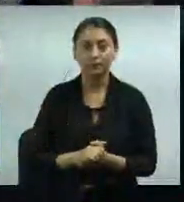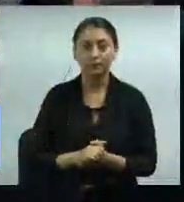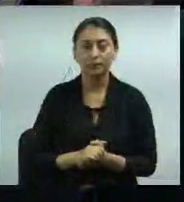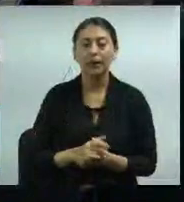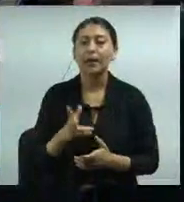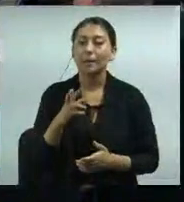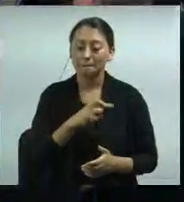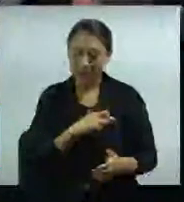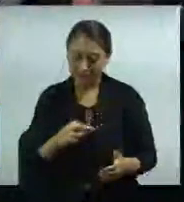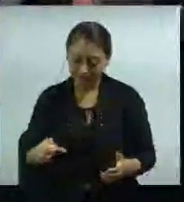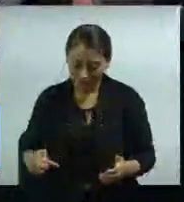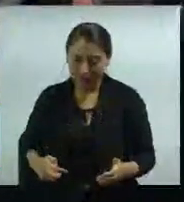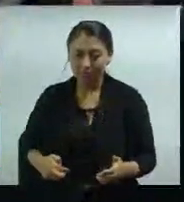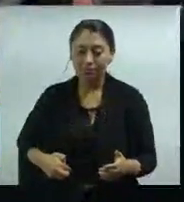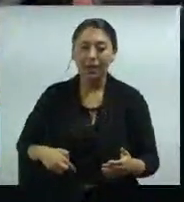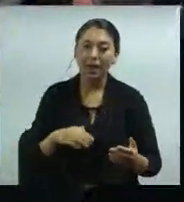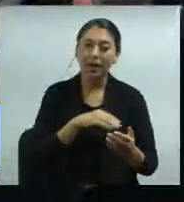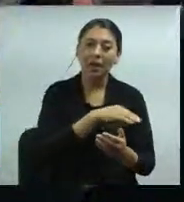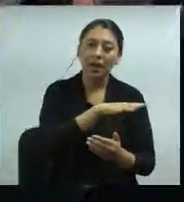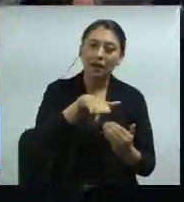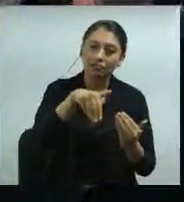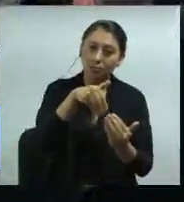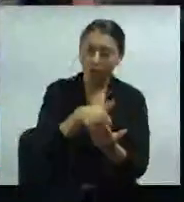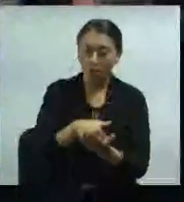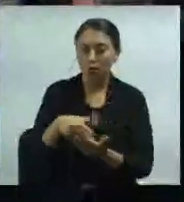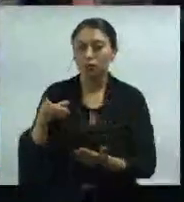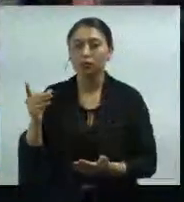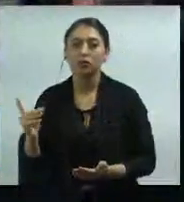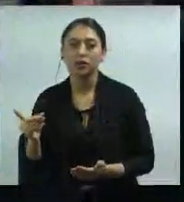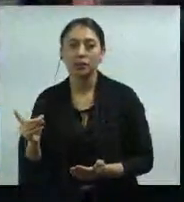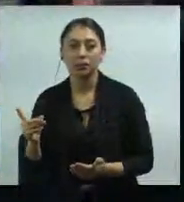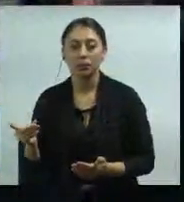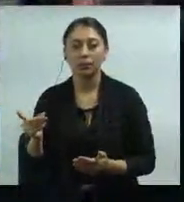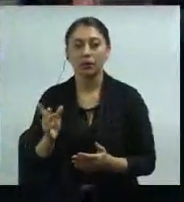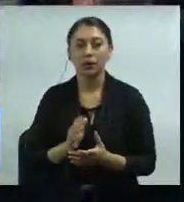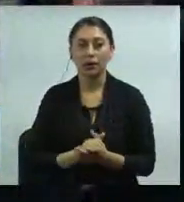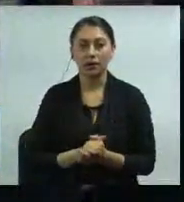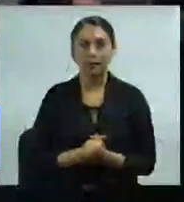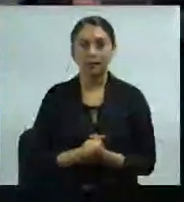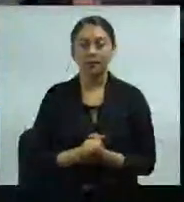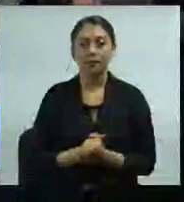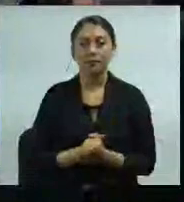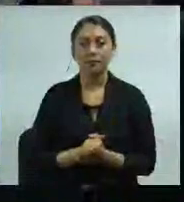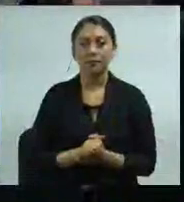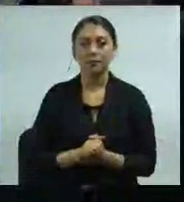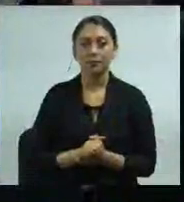Señor presidente, compañeros honorables diputados, solo